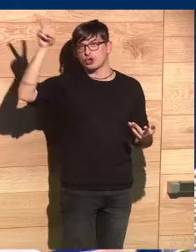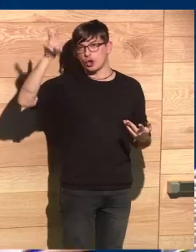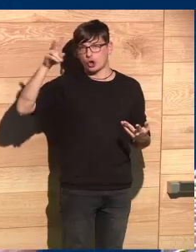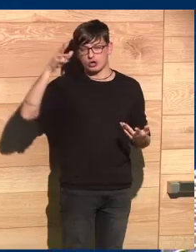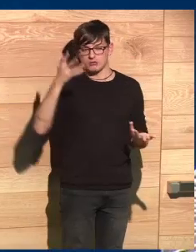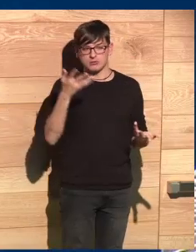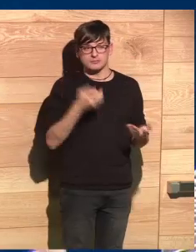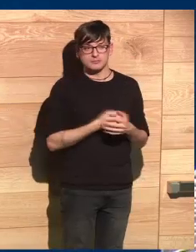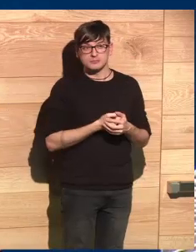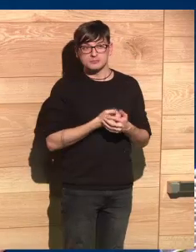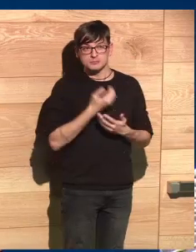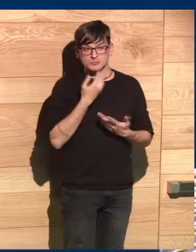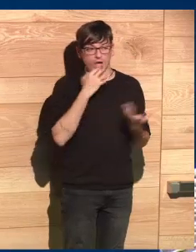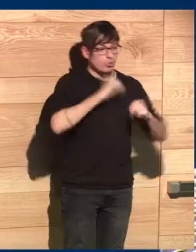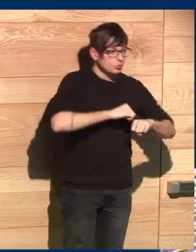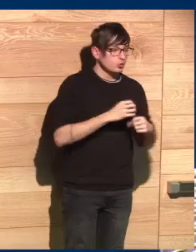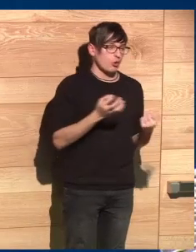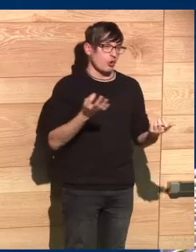de uno, ¿no? Como adulto o